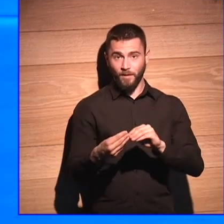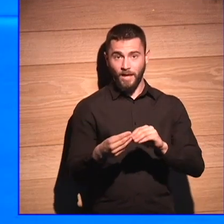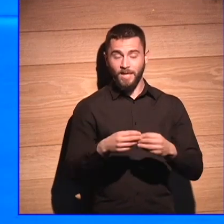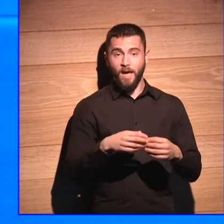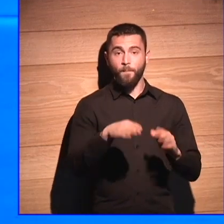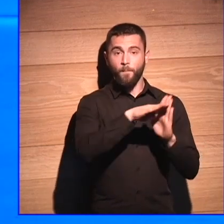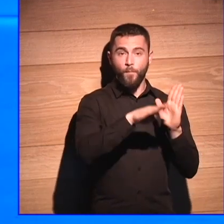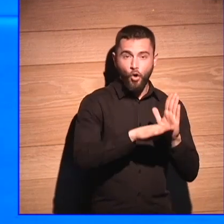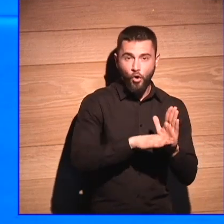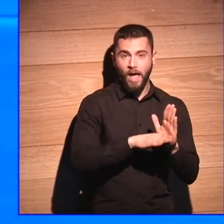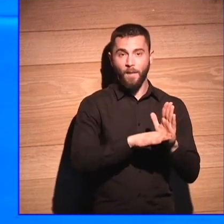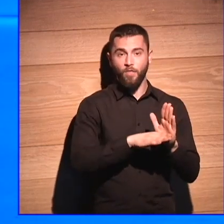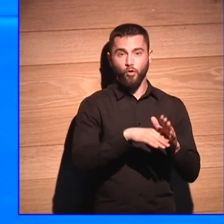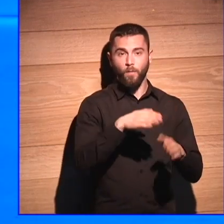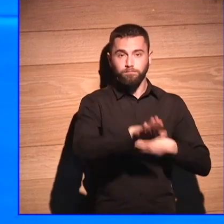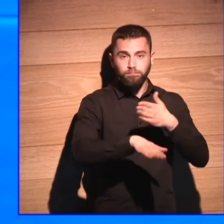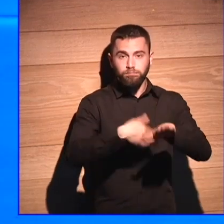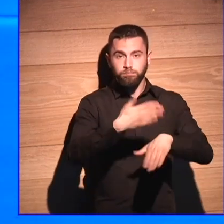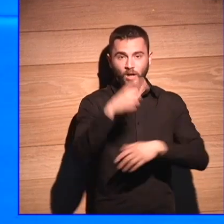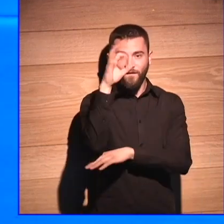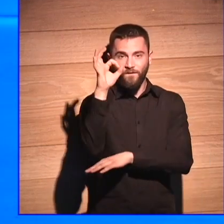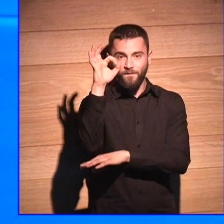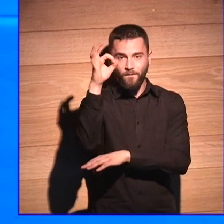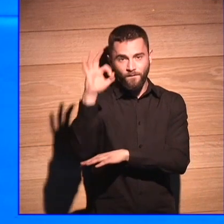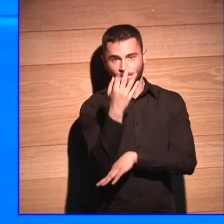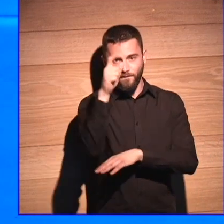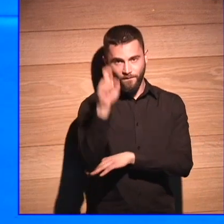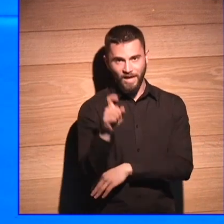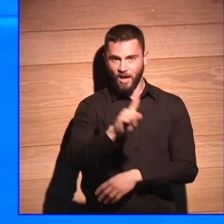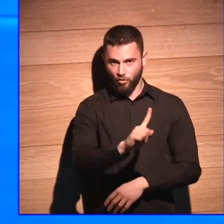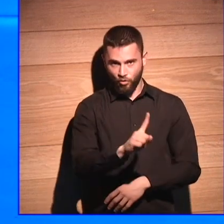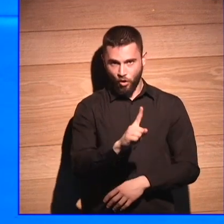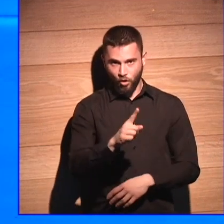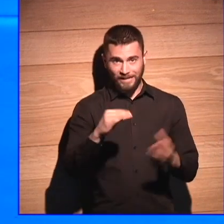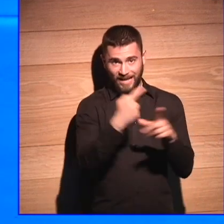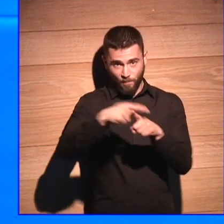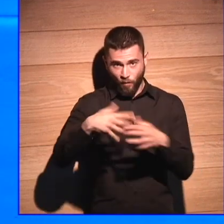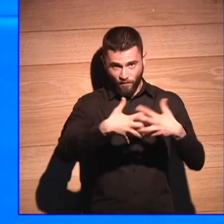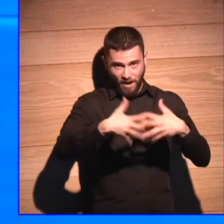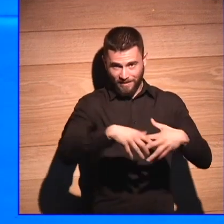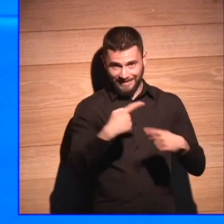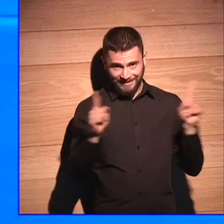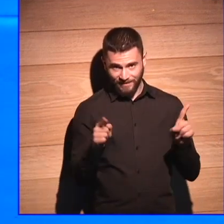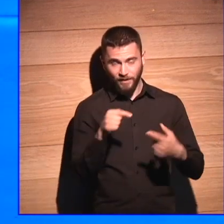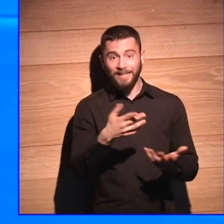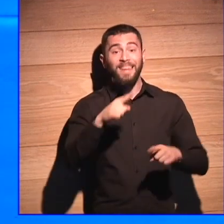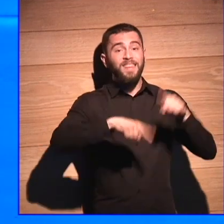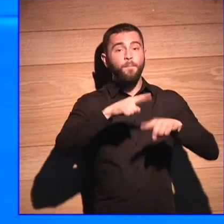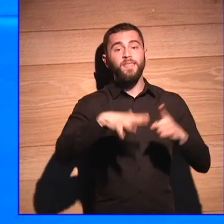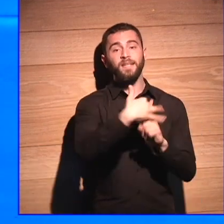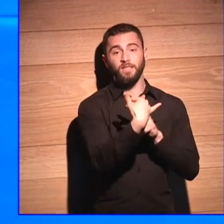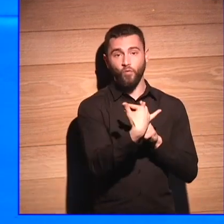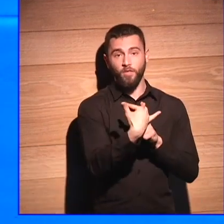programado con una secuencia fija, como ya digo, teníamos en las cadenas de producción en las fábricas, sino que dependiendo de la situación,